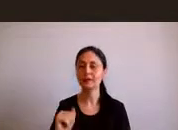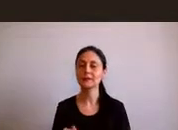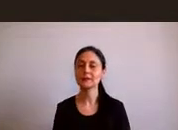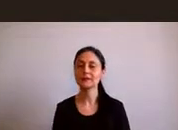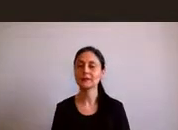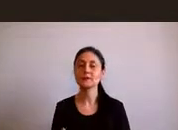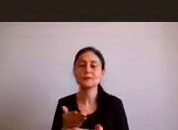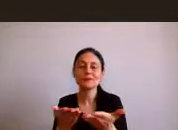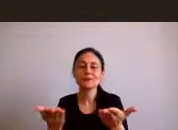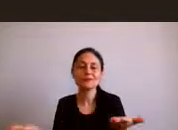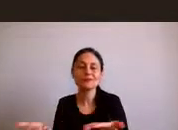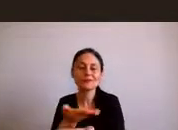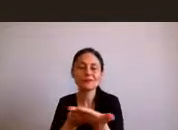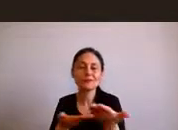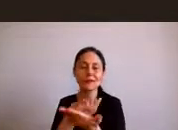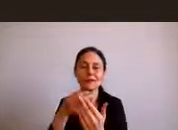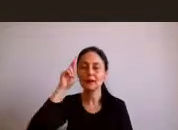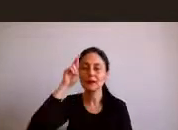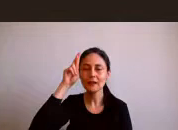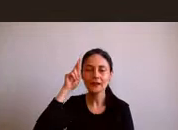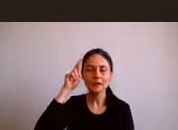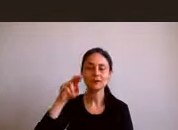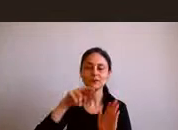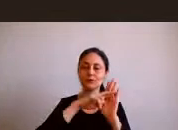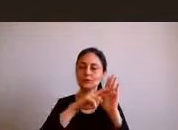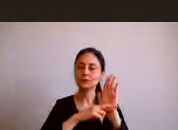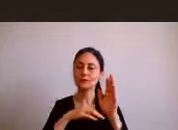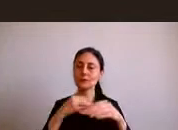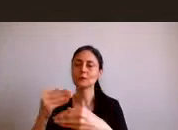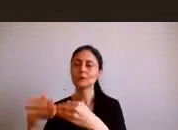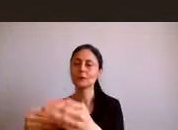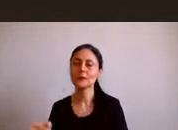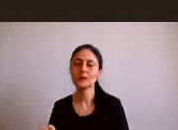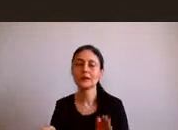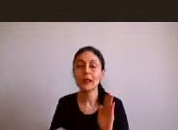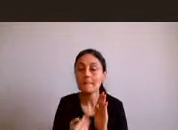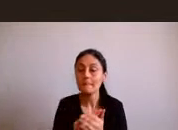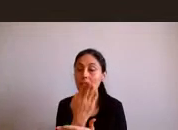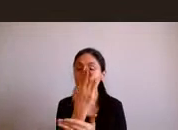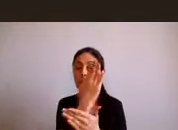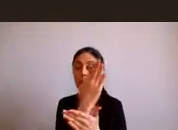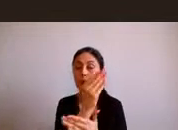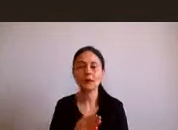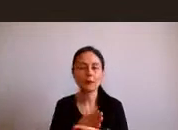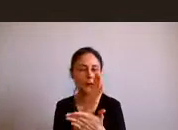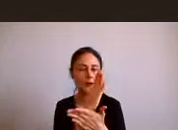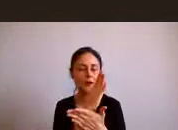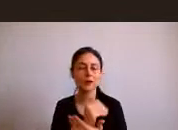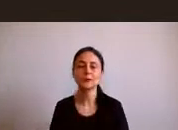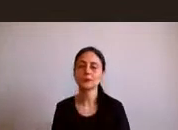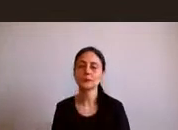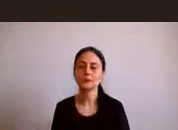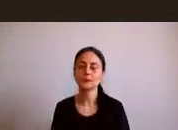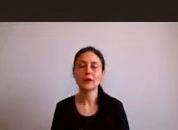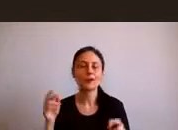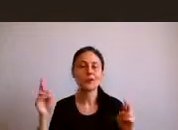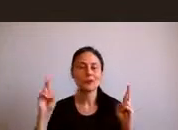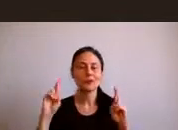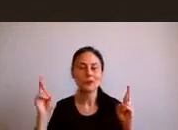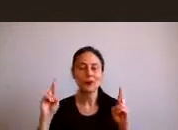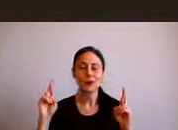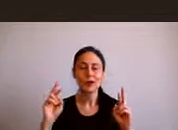compartir acerca de algunas reflexiones del proceso de rehabilitación temprana, es decir, la rehabilitación ojalá iniciarla en las unidades de